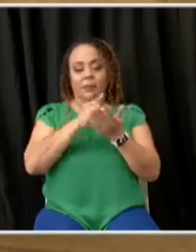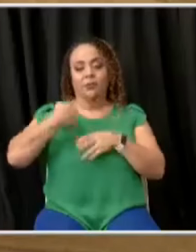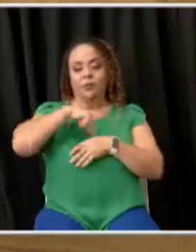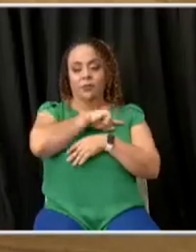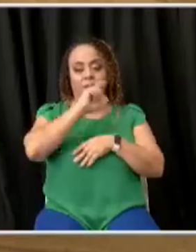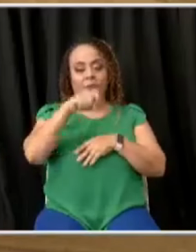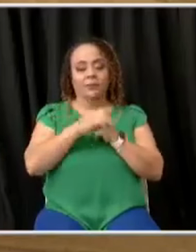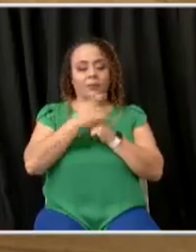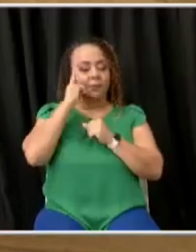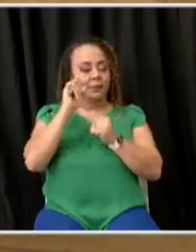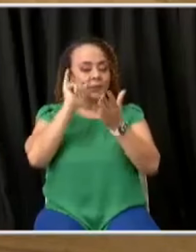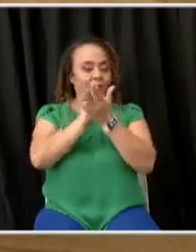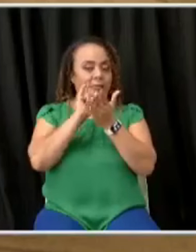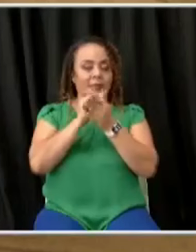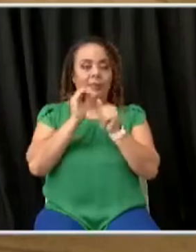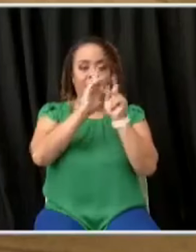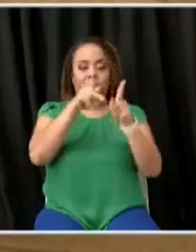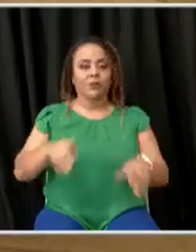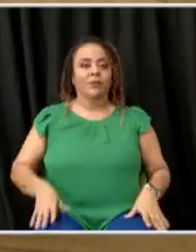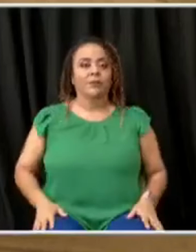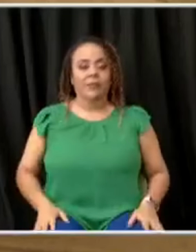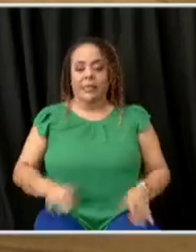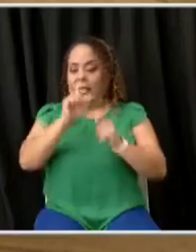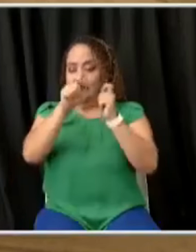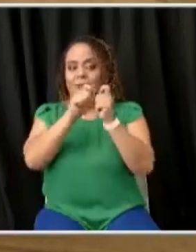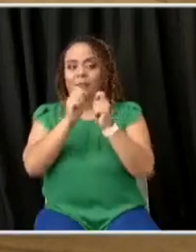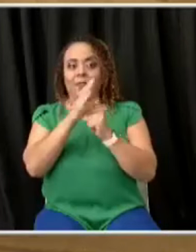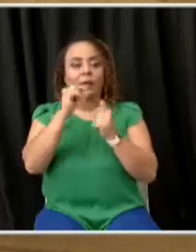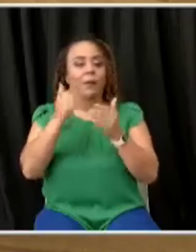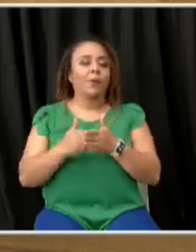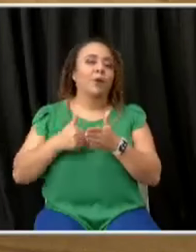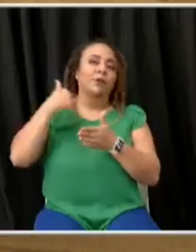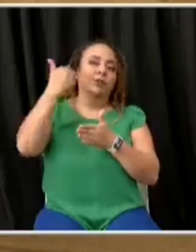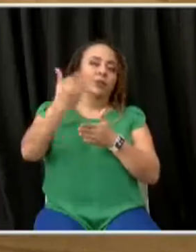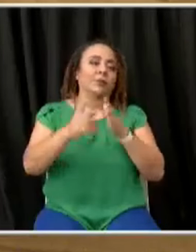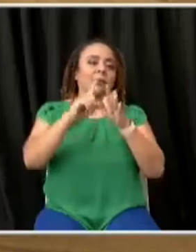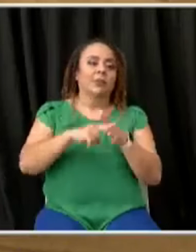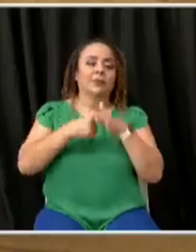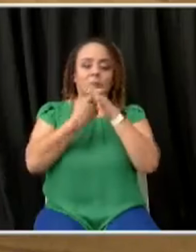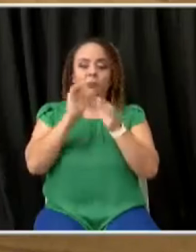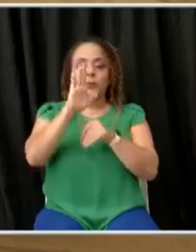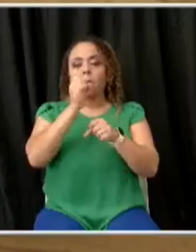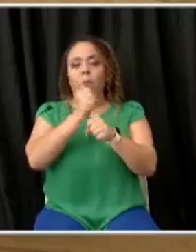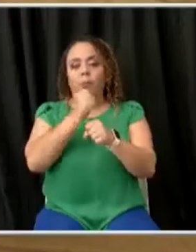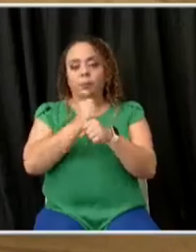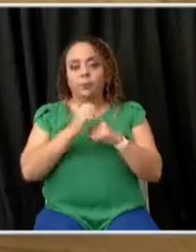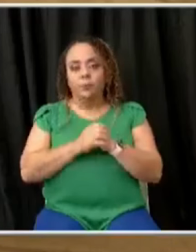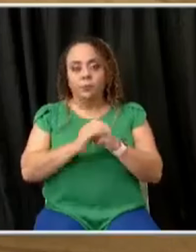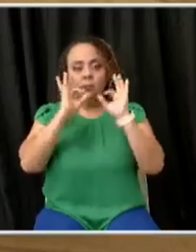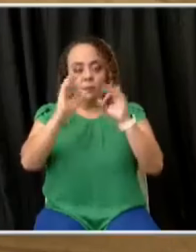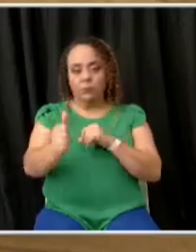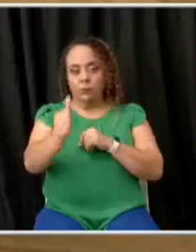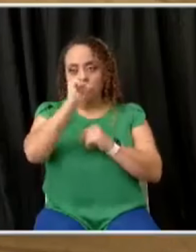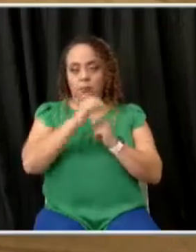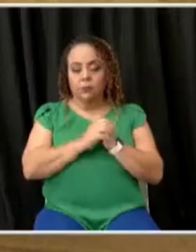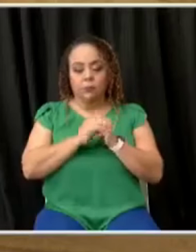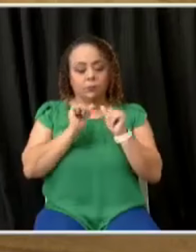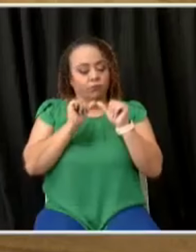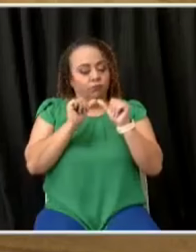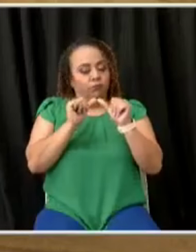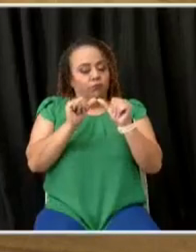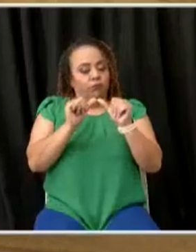necesitamos para esa persona. Y posteriormente iniciar su jornada laboral bien hidratado,